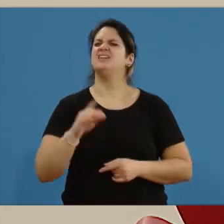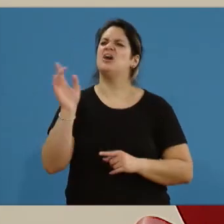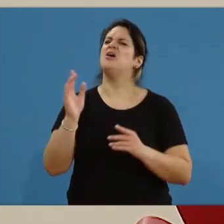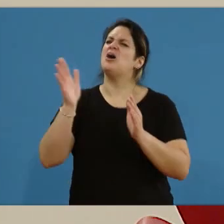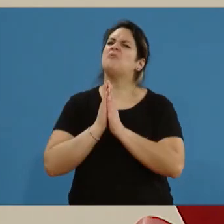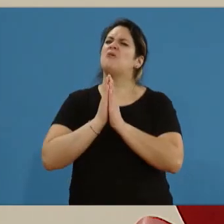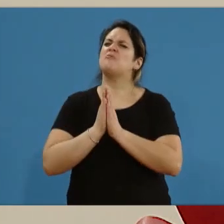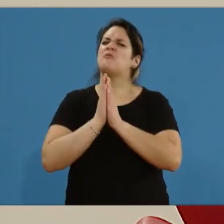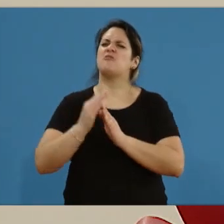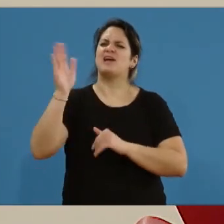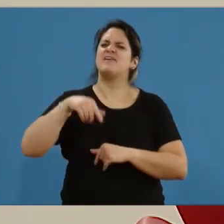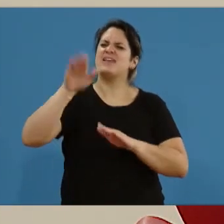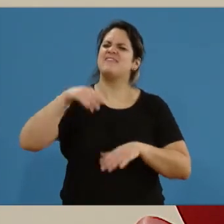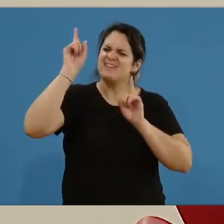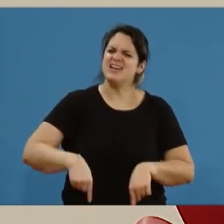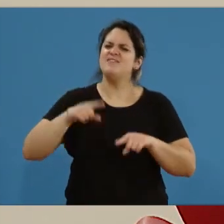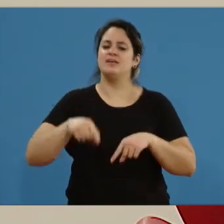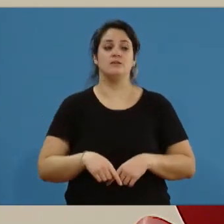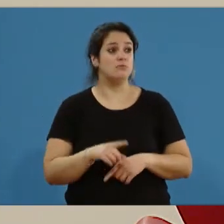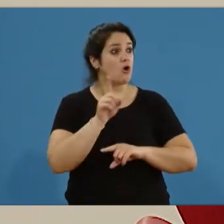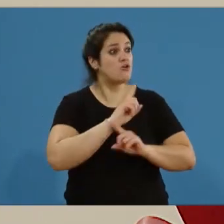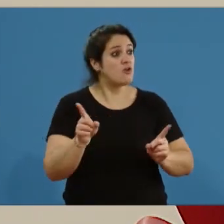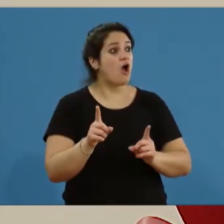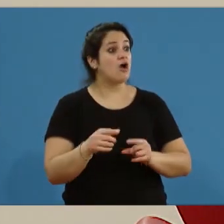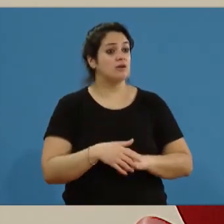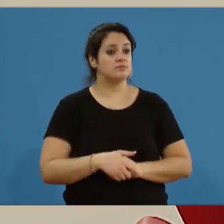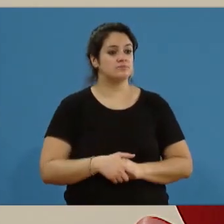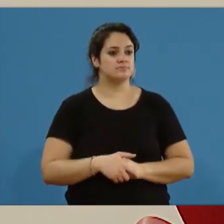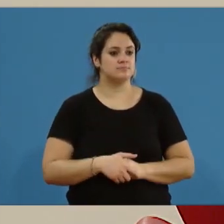vení. Ya te dije que no.